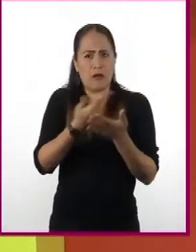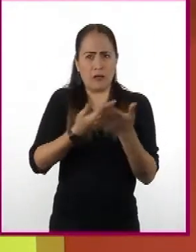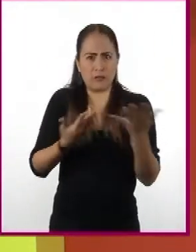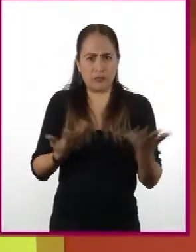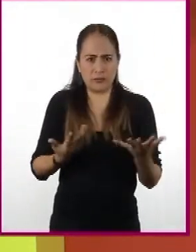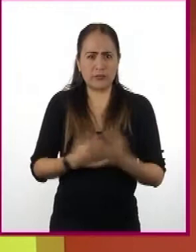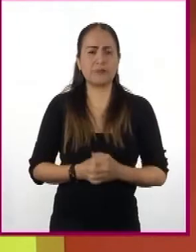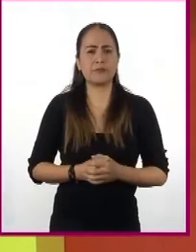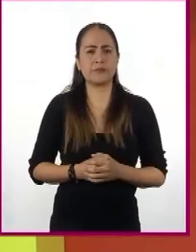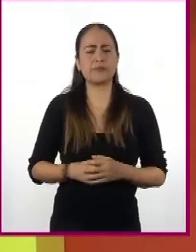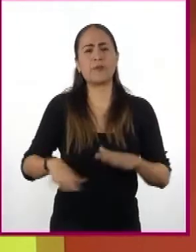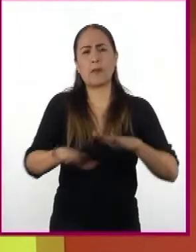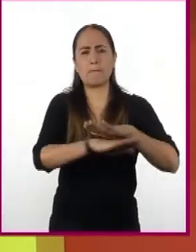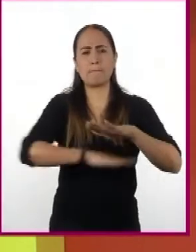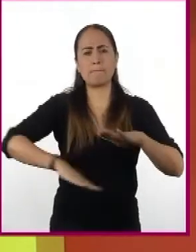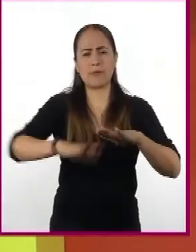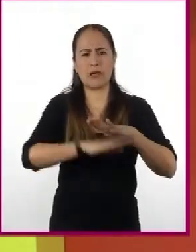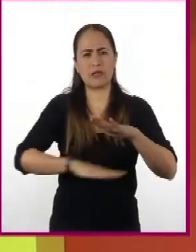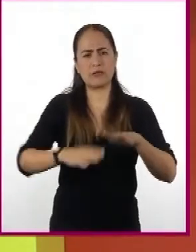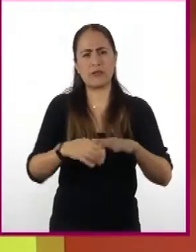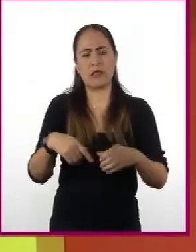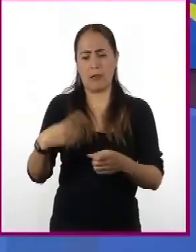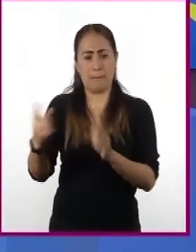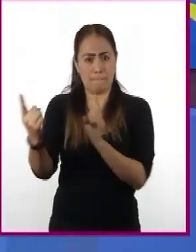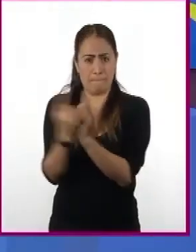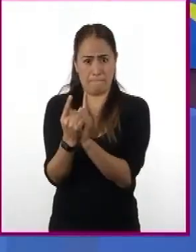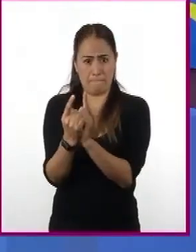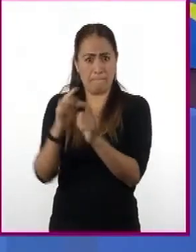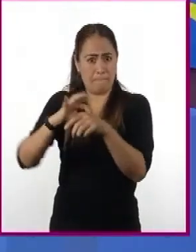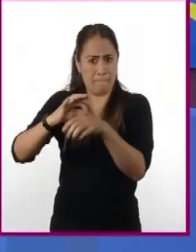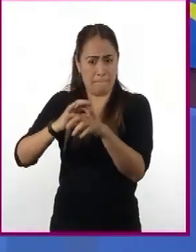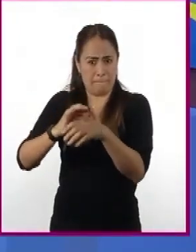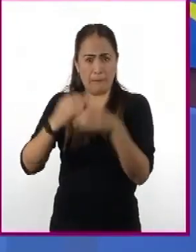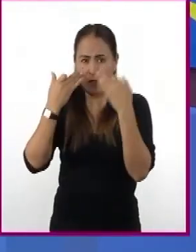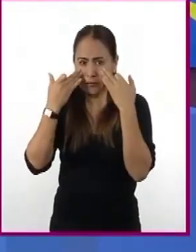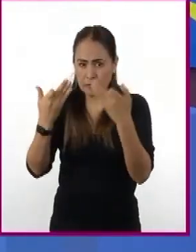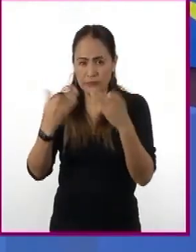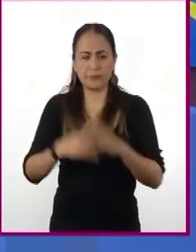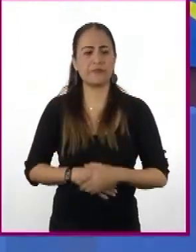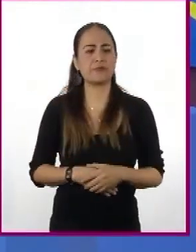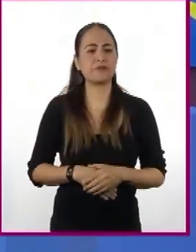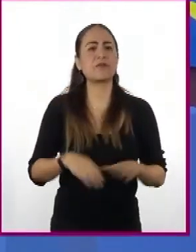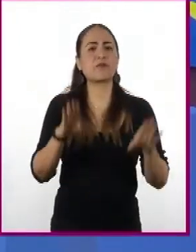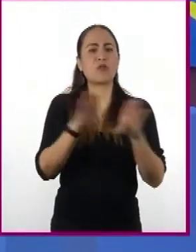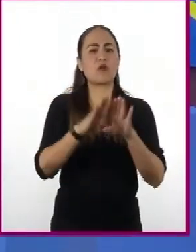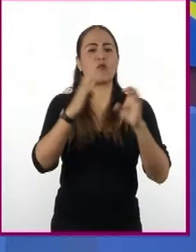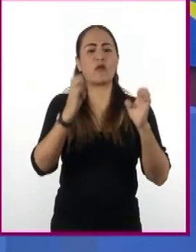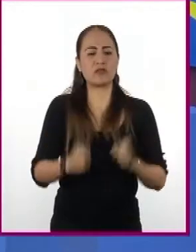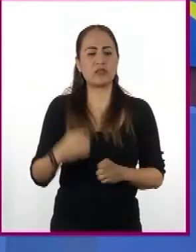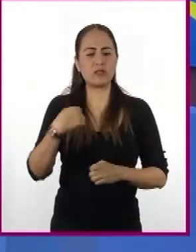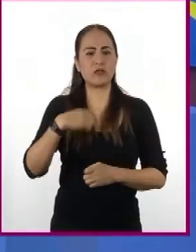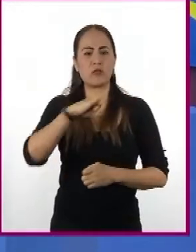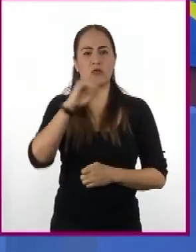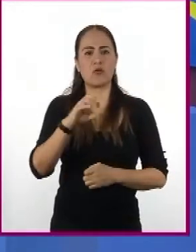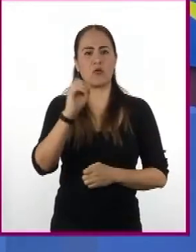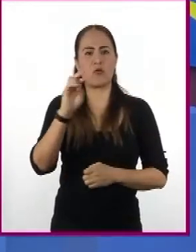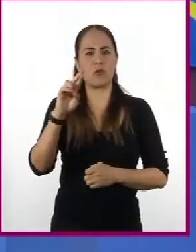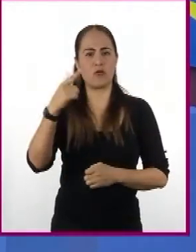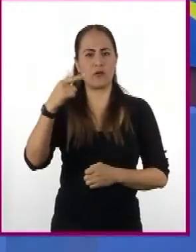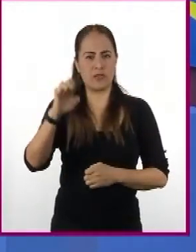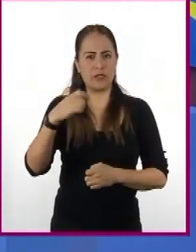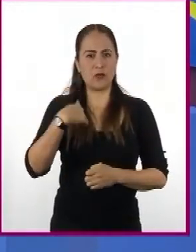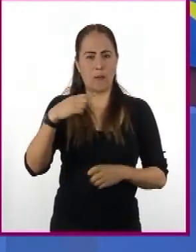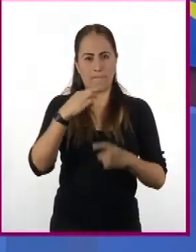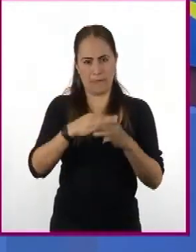sobre la base de las fuentes de primera mano. ¿Cómo están? Mi nombre es Jorge Pérez, imparto